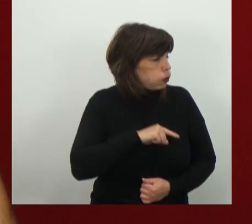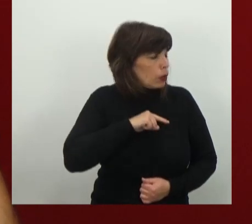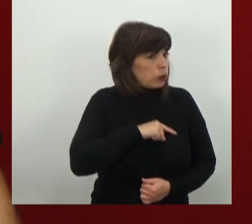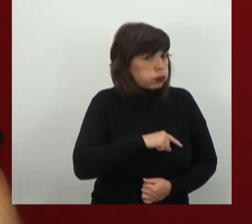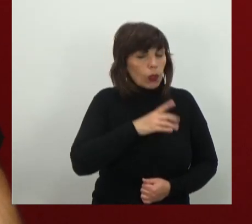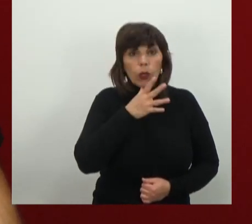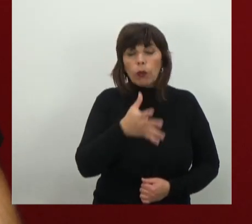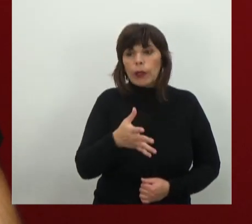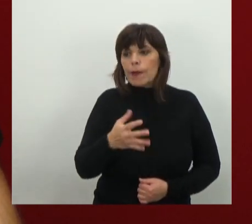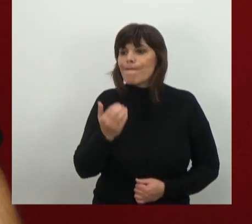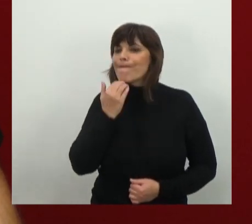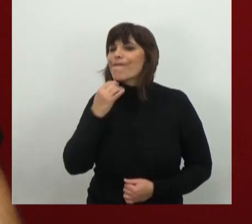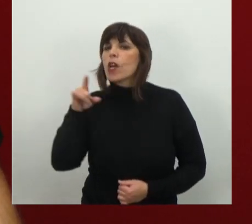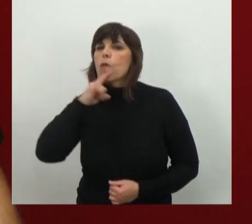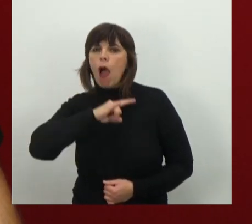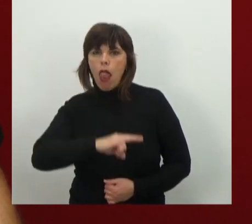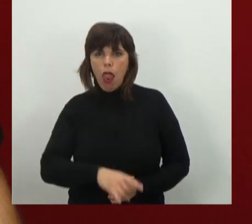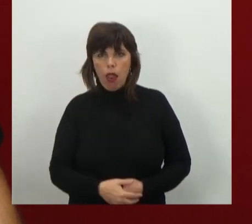es porque algo está mal.